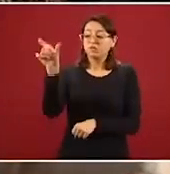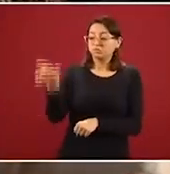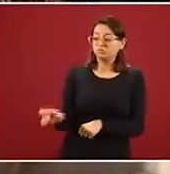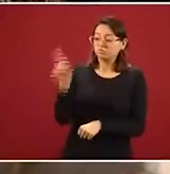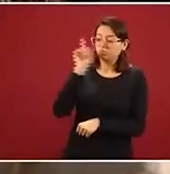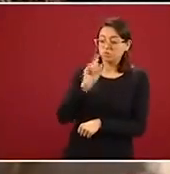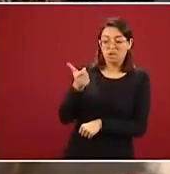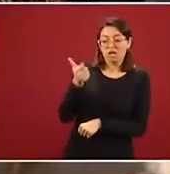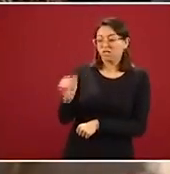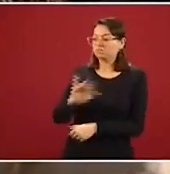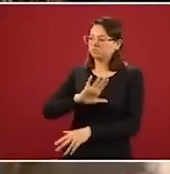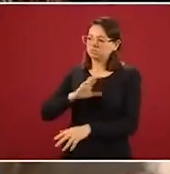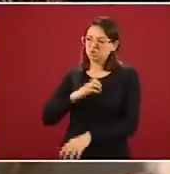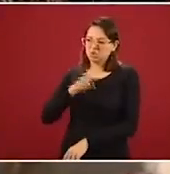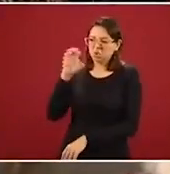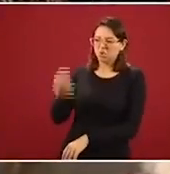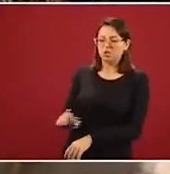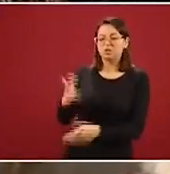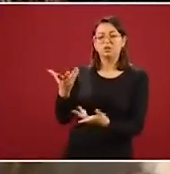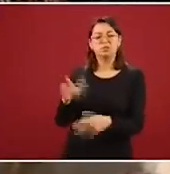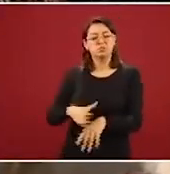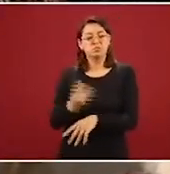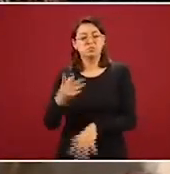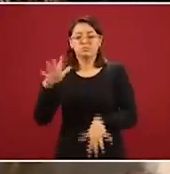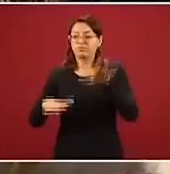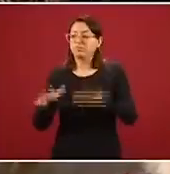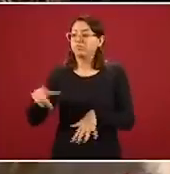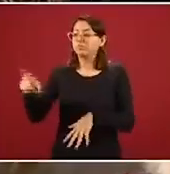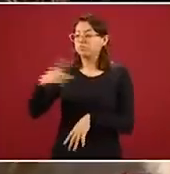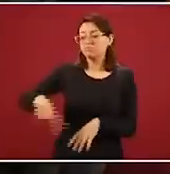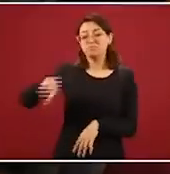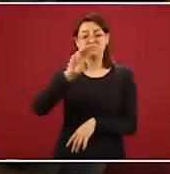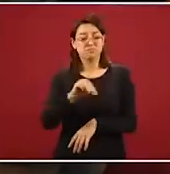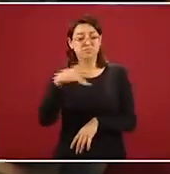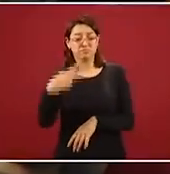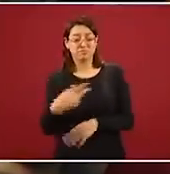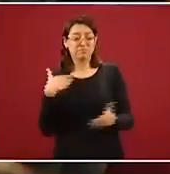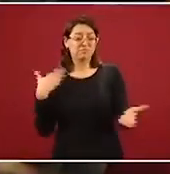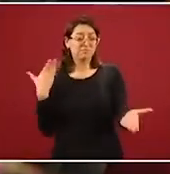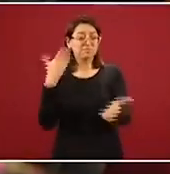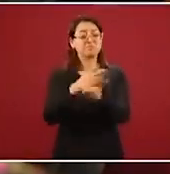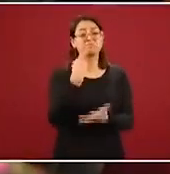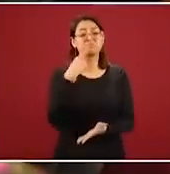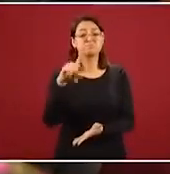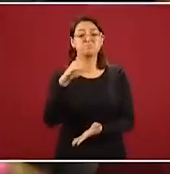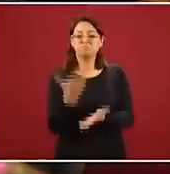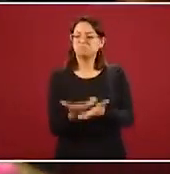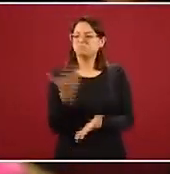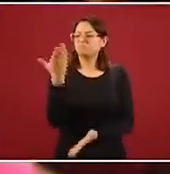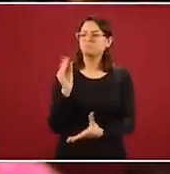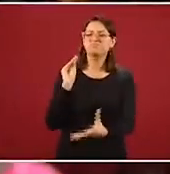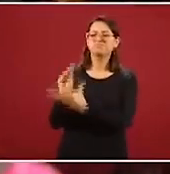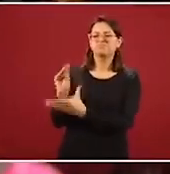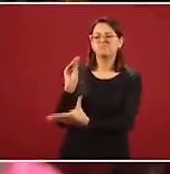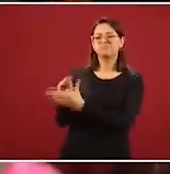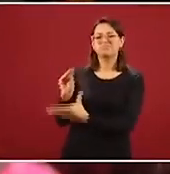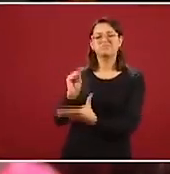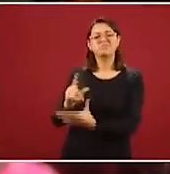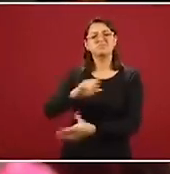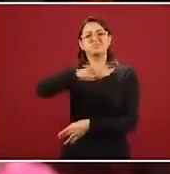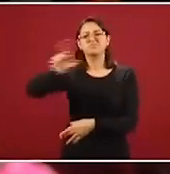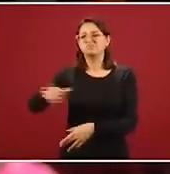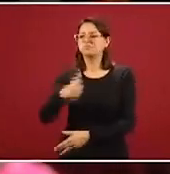qué? Porque en algunas ocasiones acuden a los ministerios a denunciar a sus propias parejas, no les hacen caso, meses después